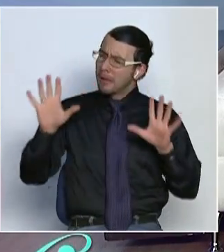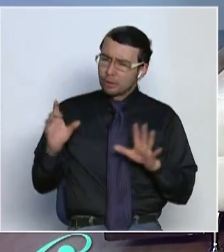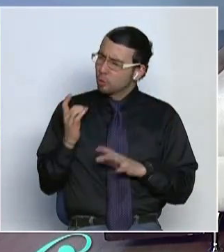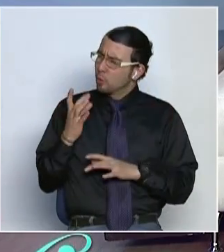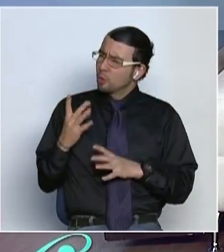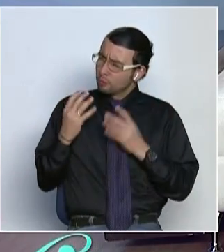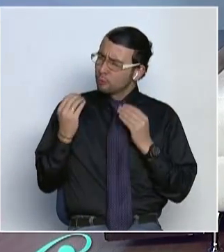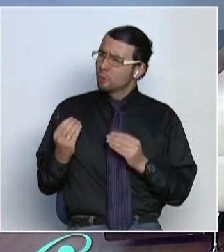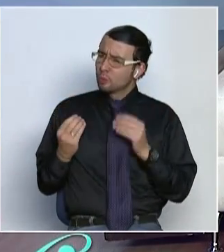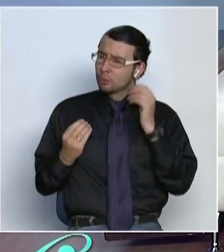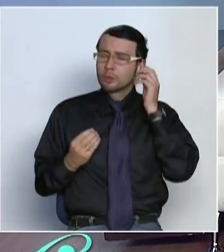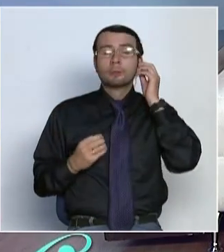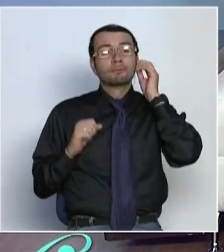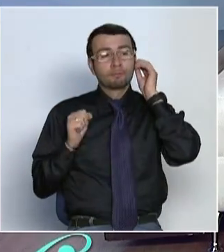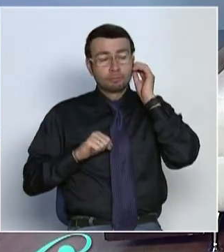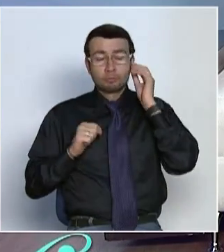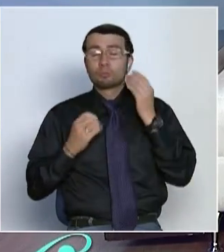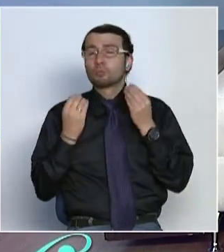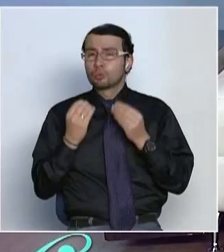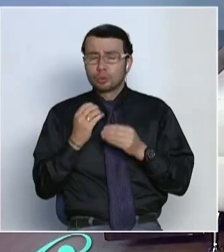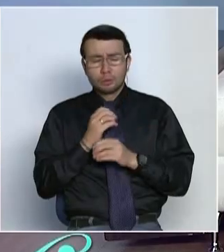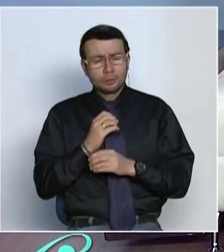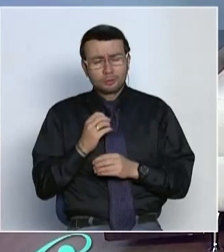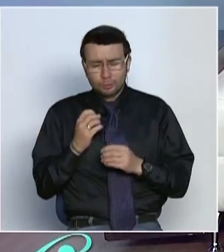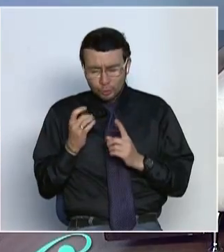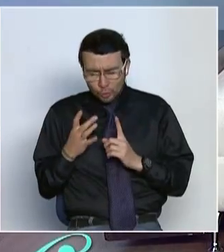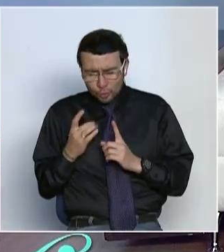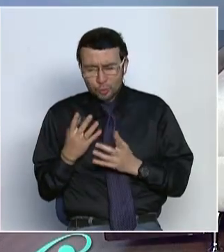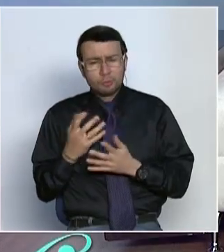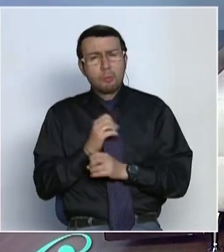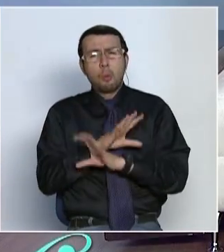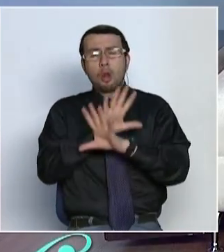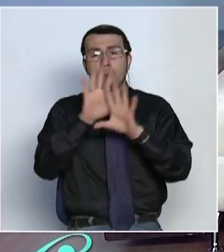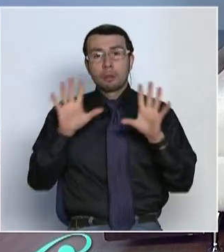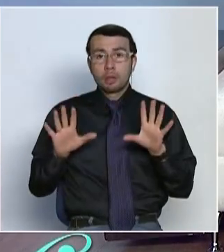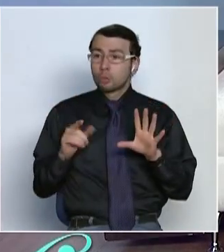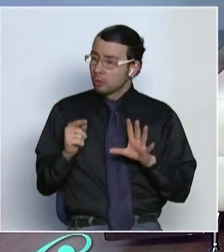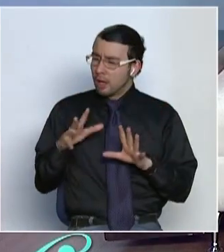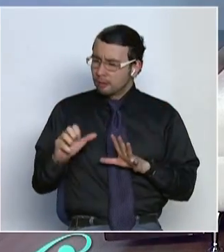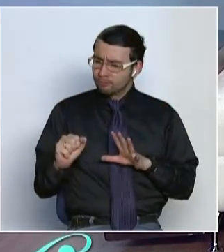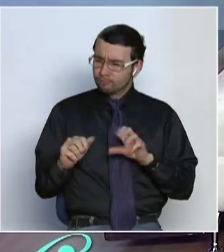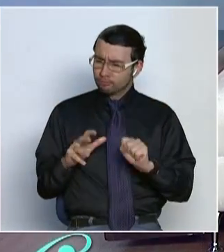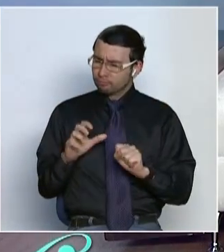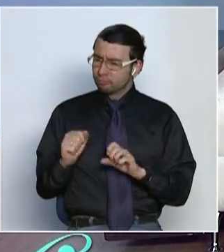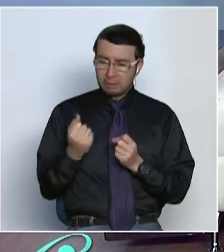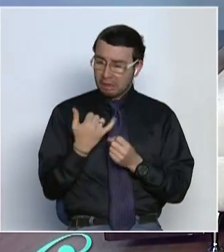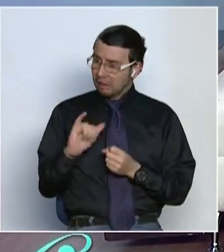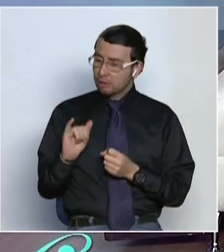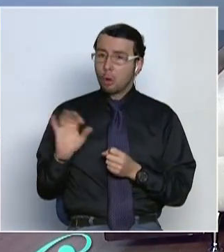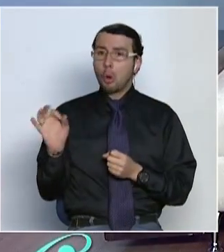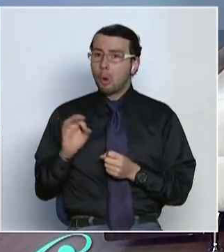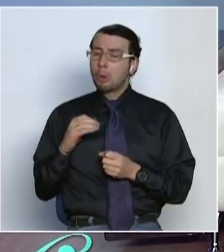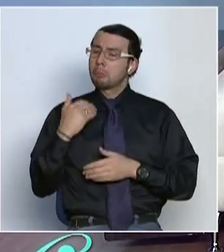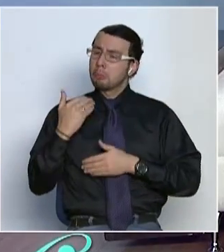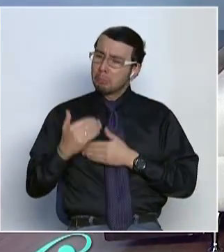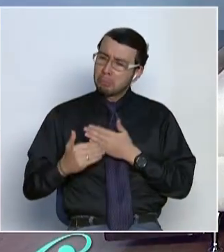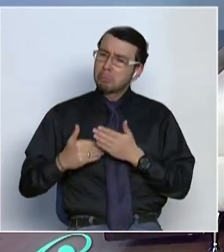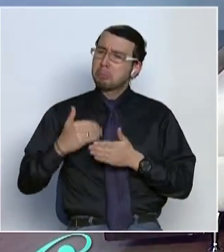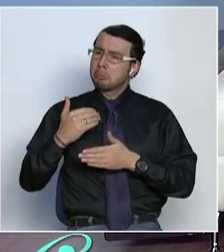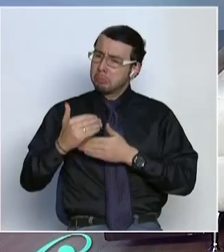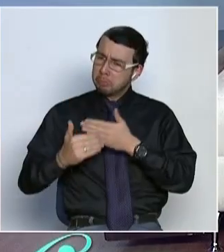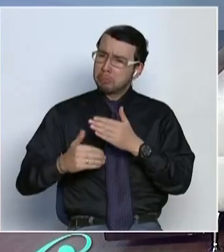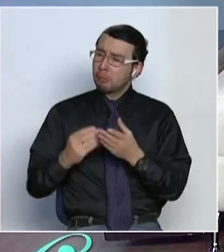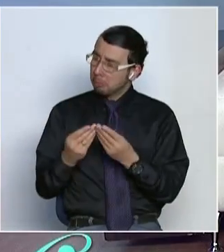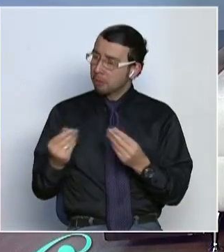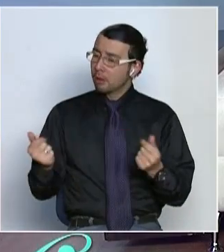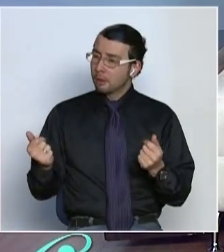en la madrugada, mucho ¿Y dolor. con algún movimiento se le retira o se le va quitando con el transcurso del día a medida que mueve sus